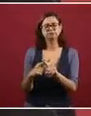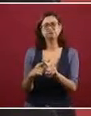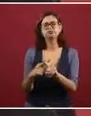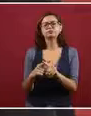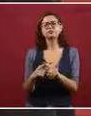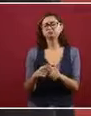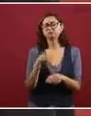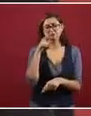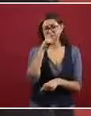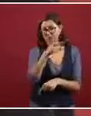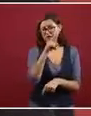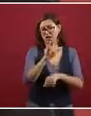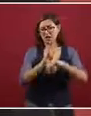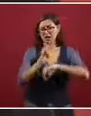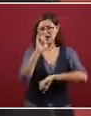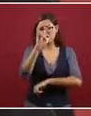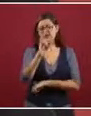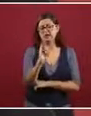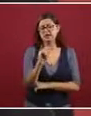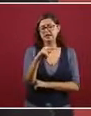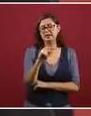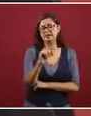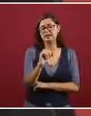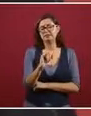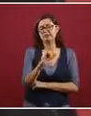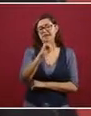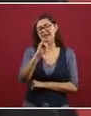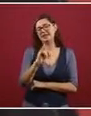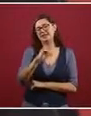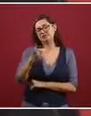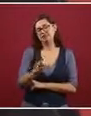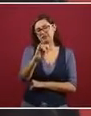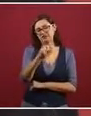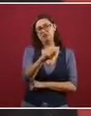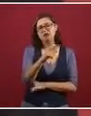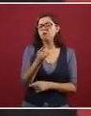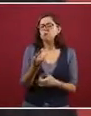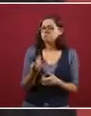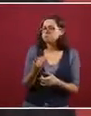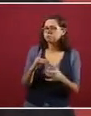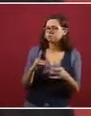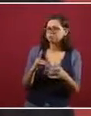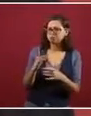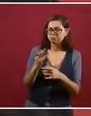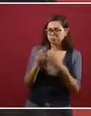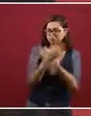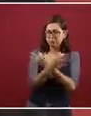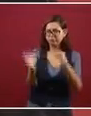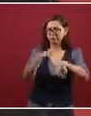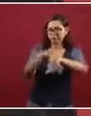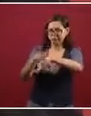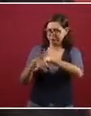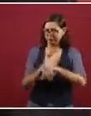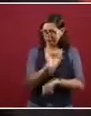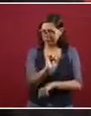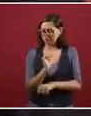emitieron un comunicado en ese sentido y hay que esperar a ver qué